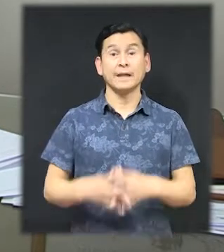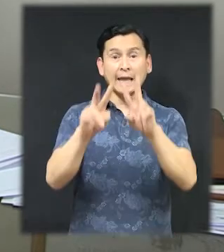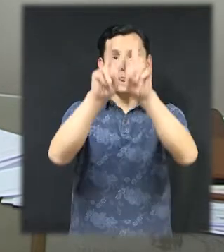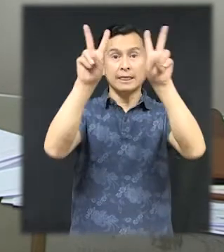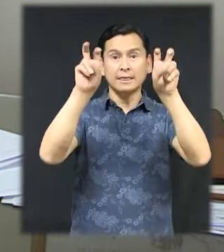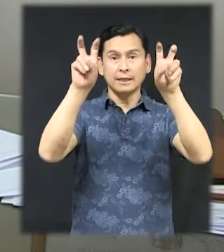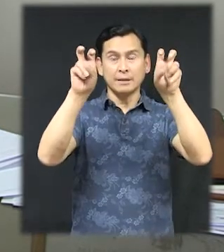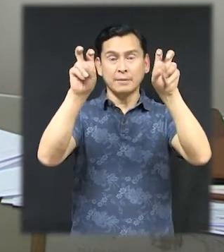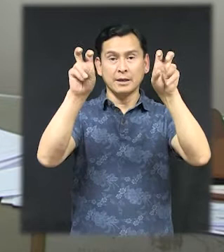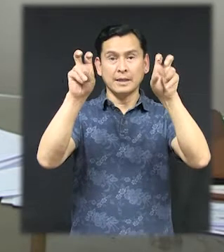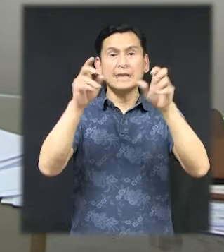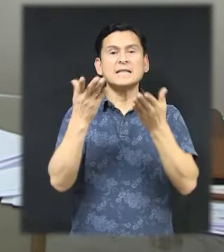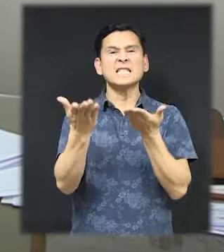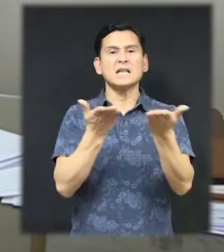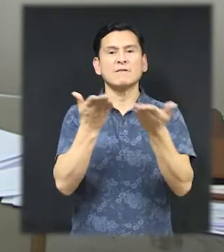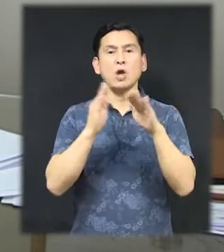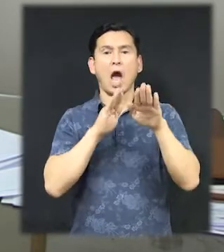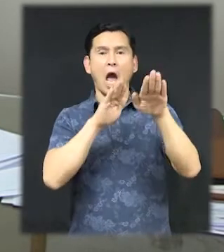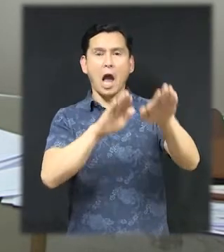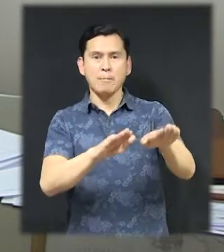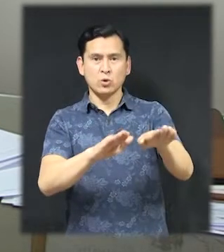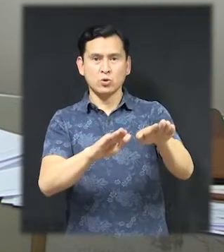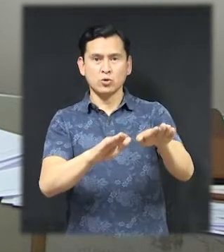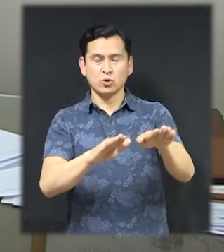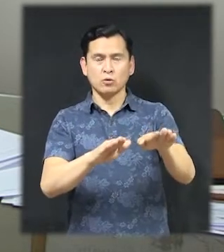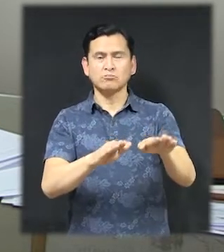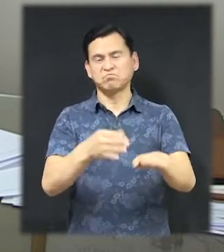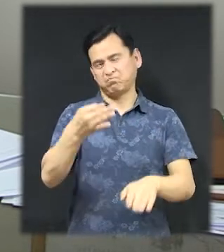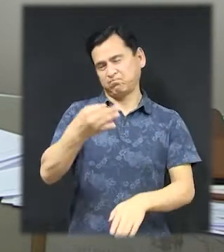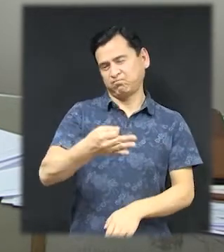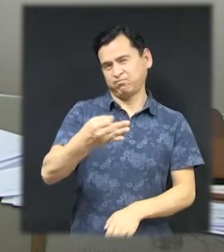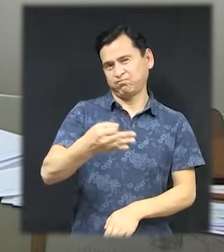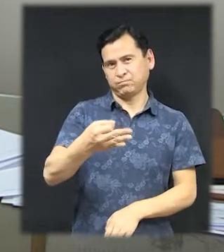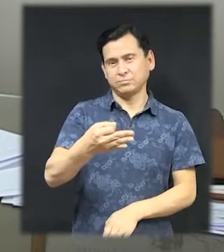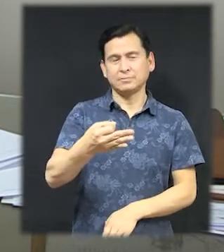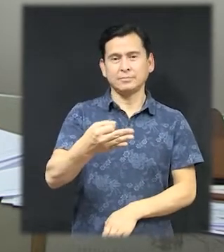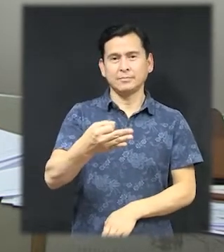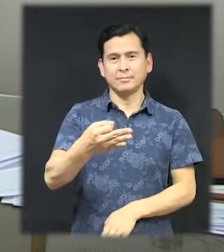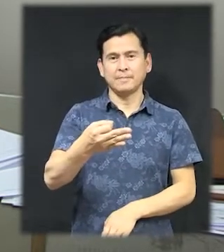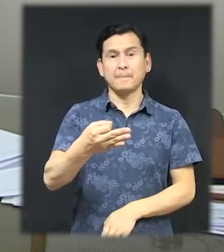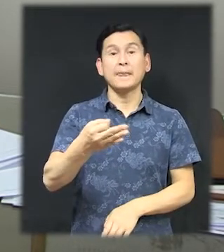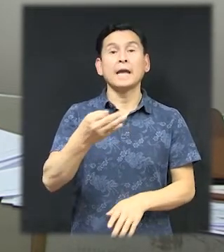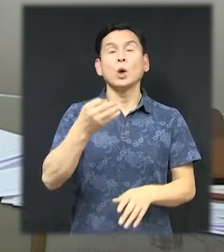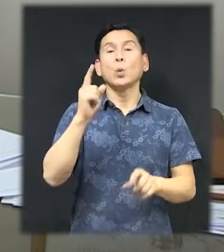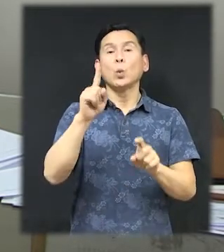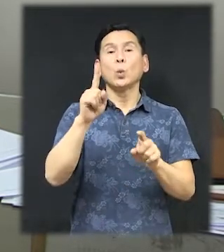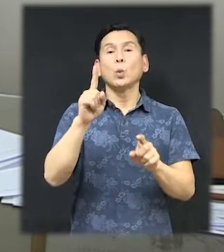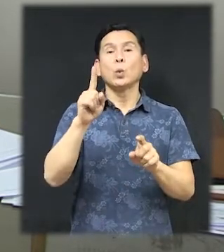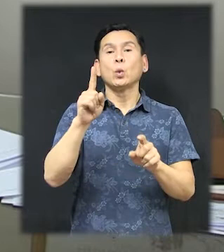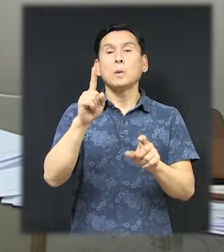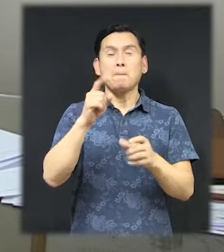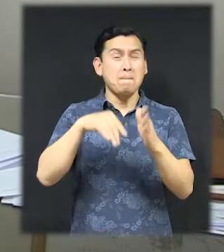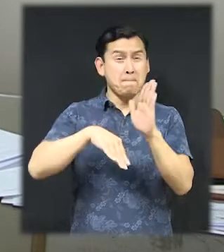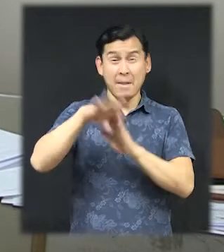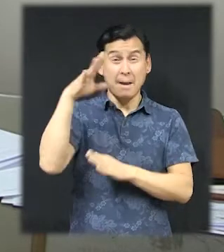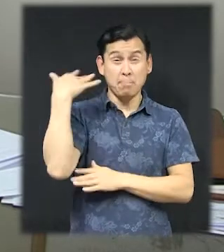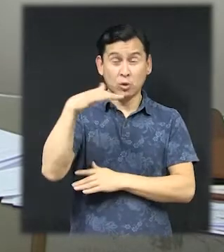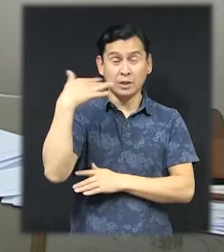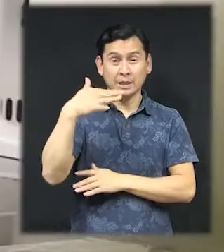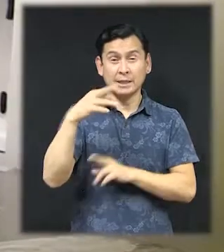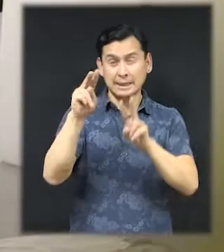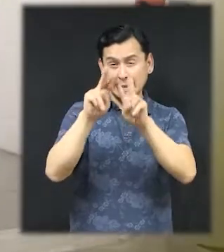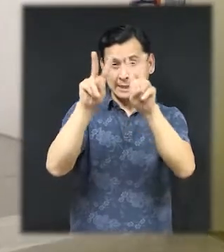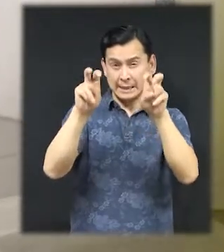En materia de servicios de apoyo, sin duda que el elemento o componente más